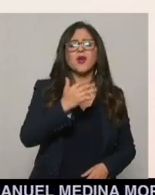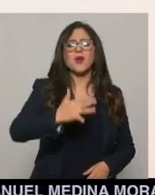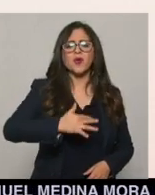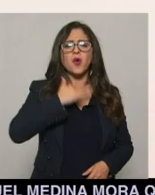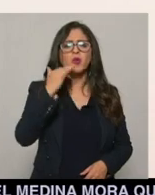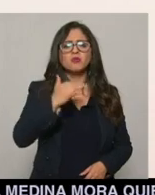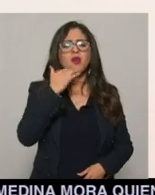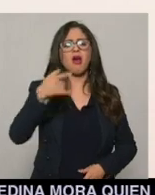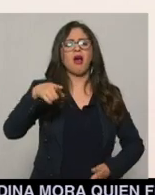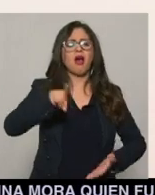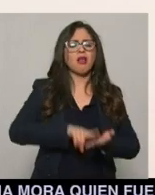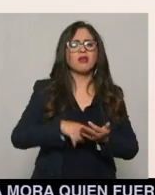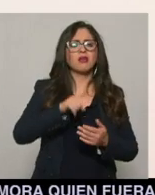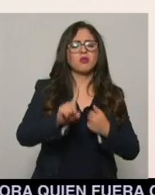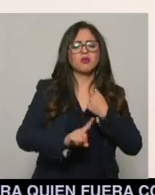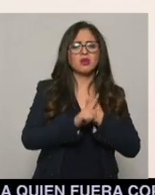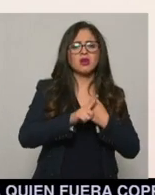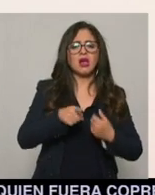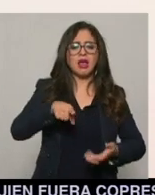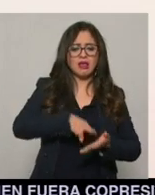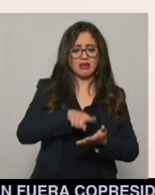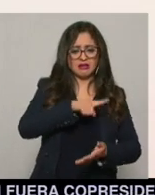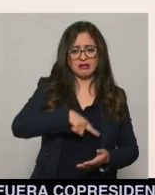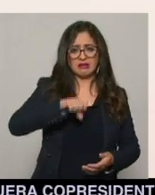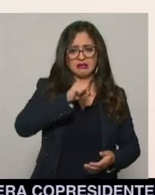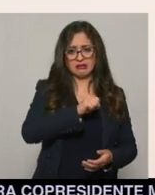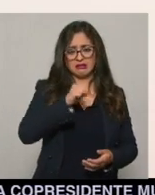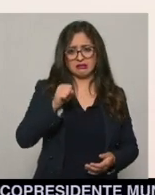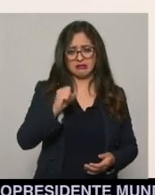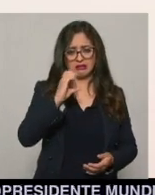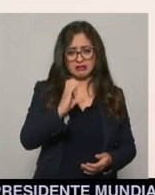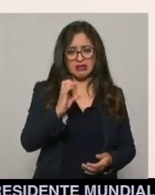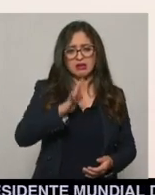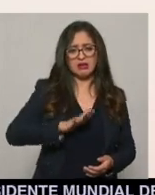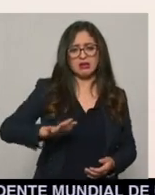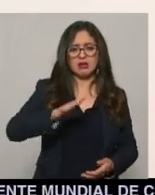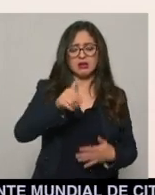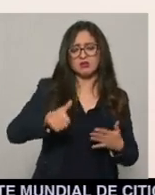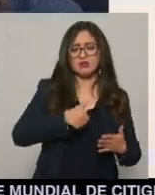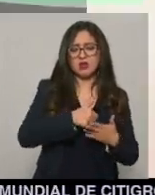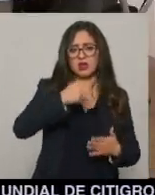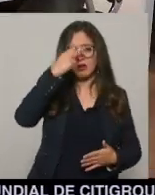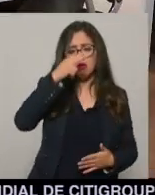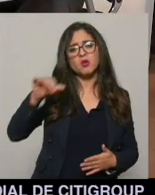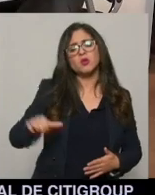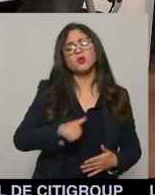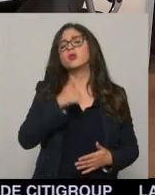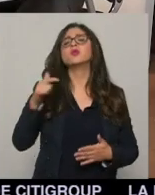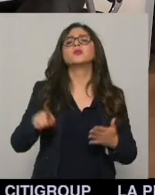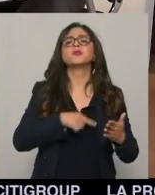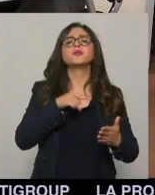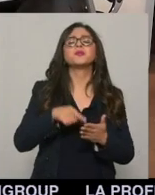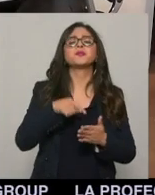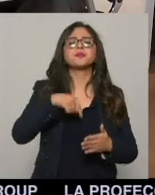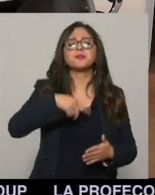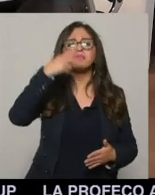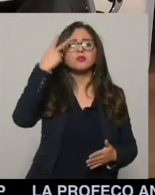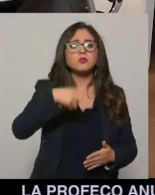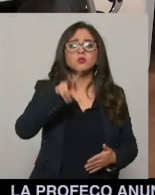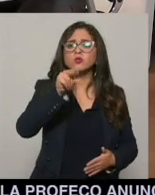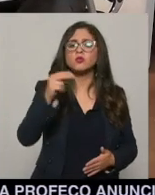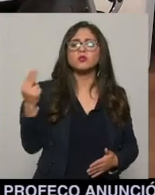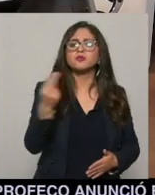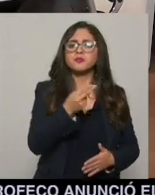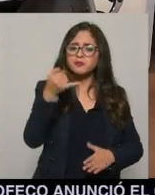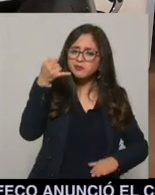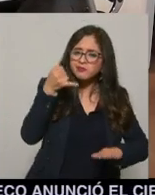está dentro, cuando menos de la Secretaría de Seguridad Pública, de la Secretaría de Seguridad Ciudadana de la Ciudad de México y de muchas partes del país. Ya no se necesita, digamos, profundizar